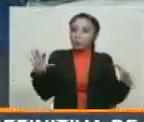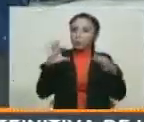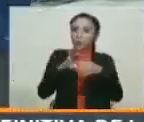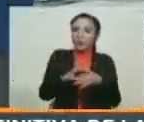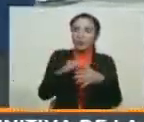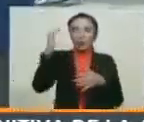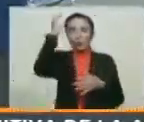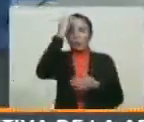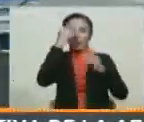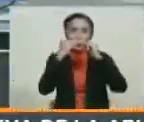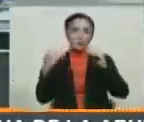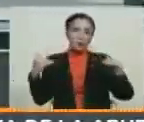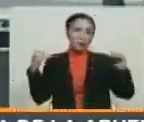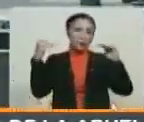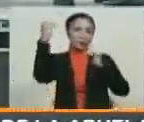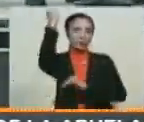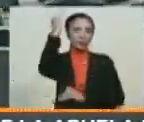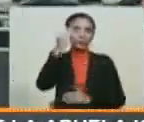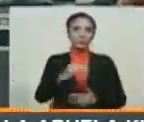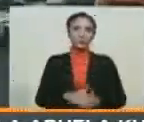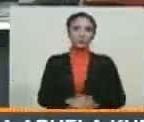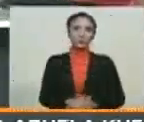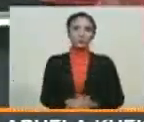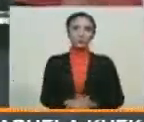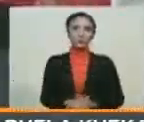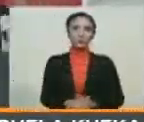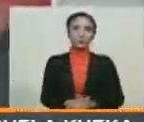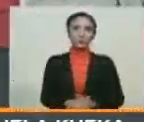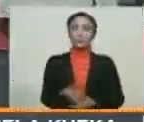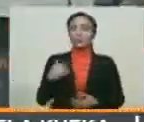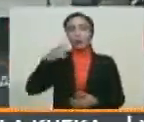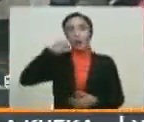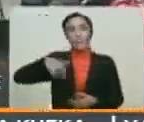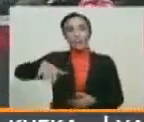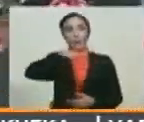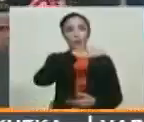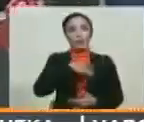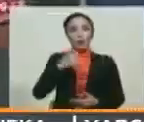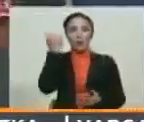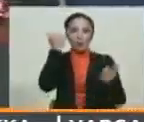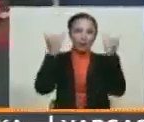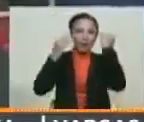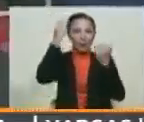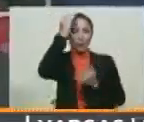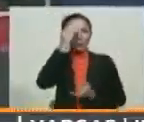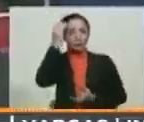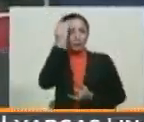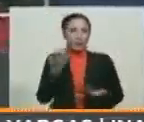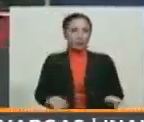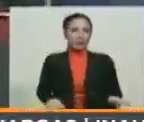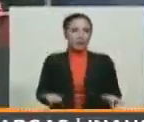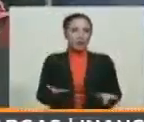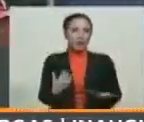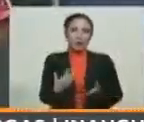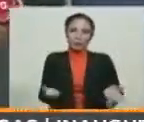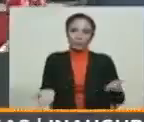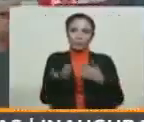superior tenemos que ser un pueblo con una conciencia abarcadora